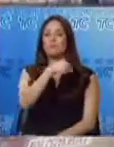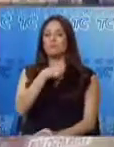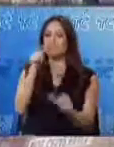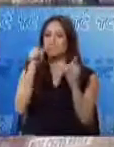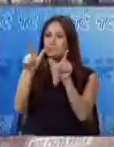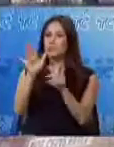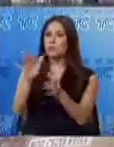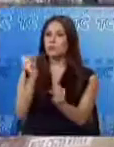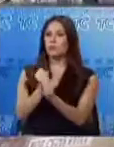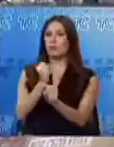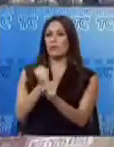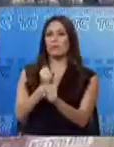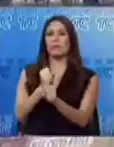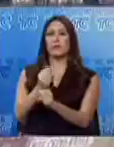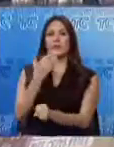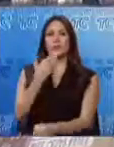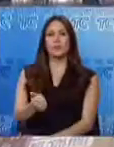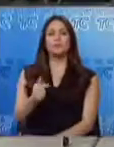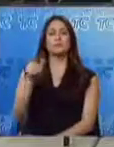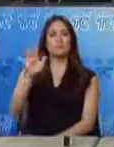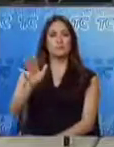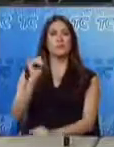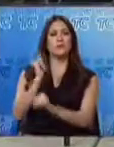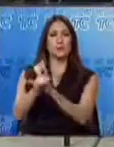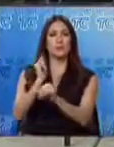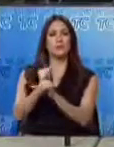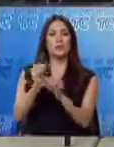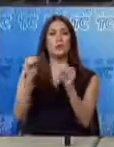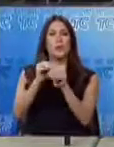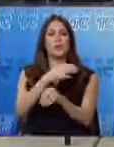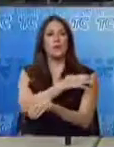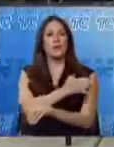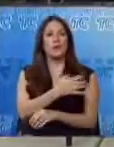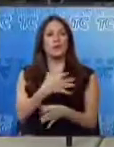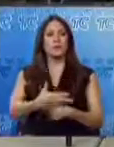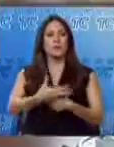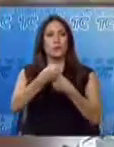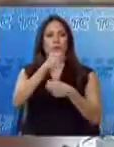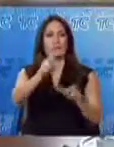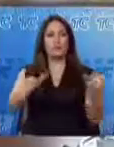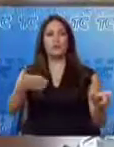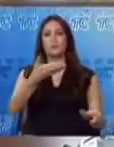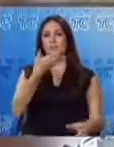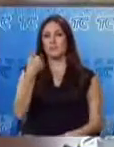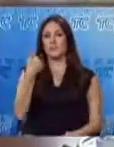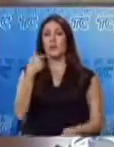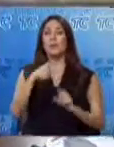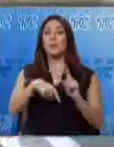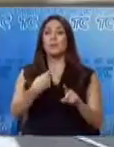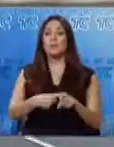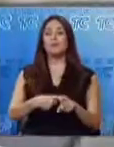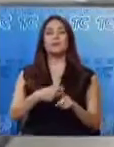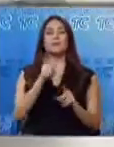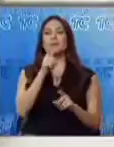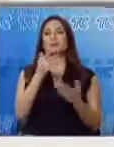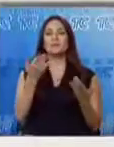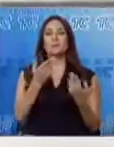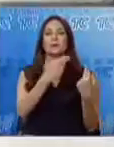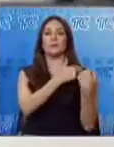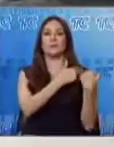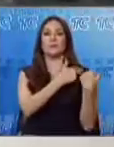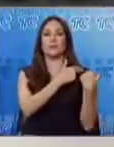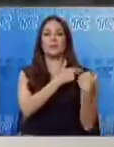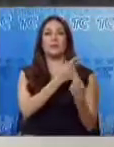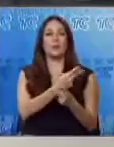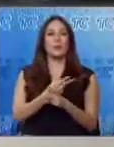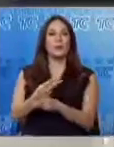EQ911 por el trabajo que cumple la institución en el fortalecimiento de la seguridad ciudadana y en la coordinación de los organismos encargados de la